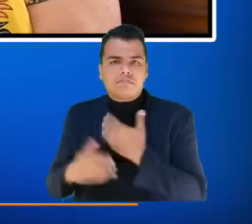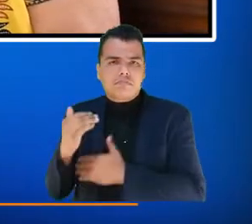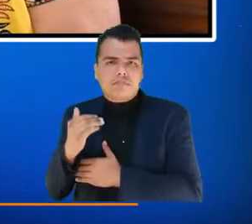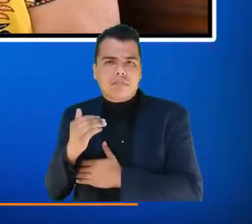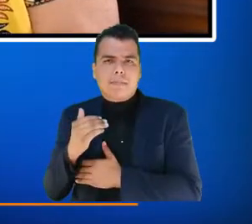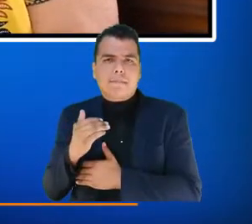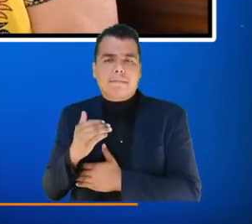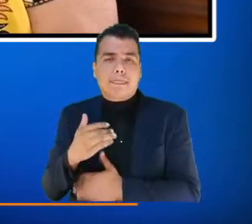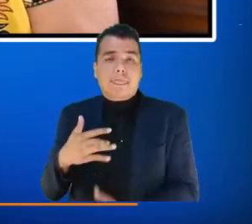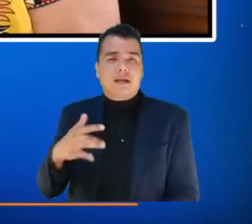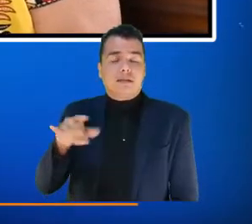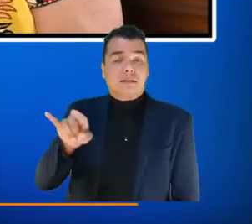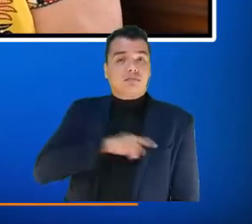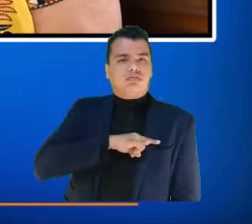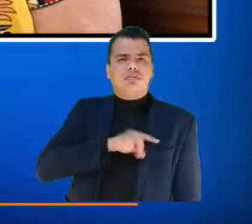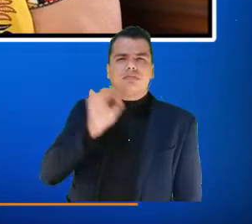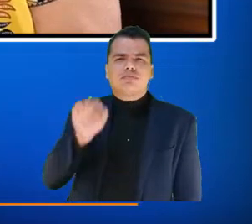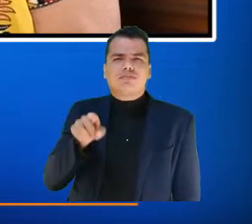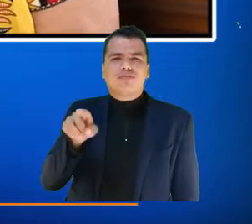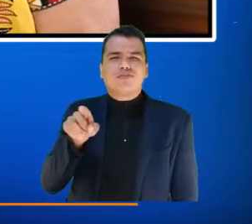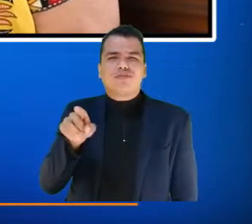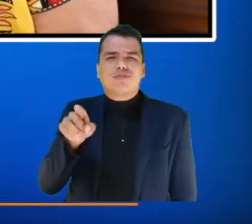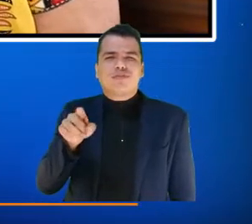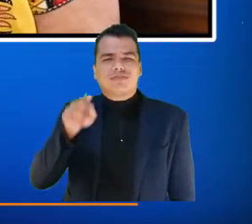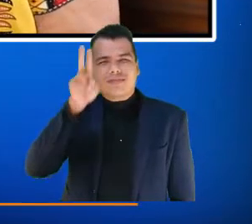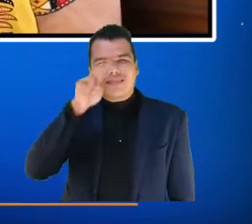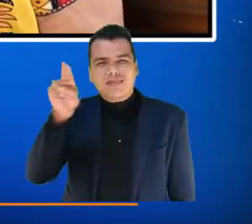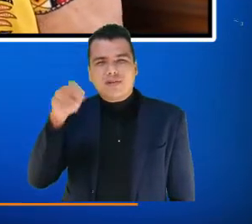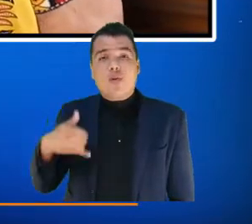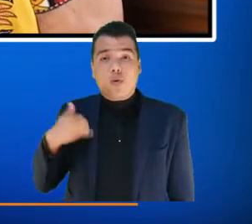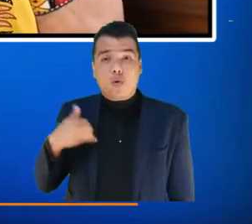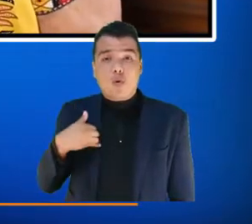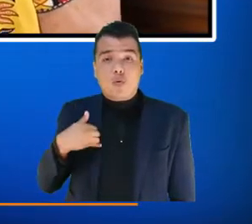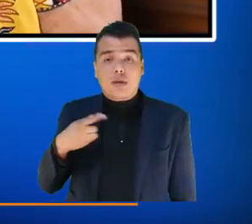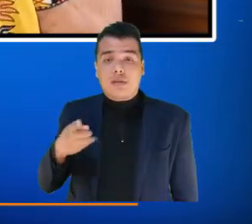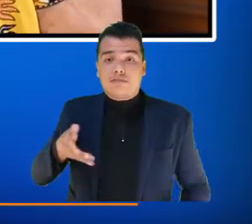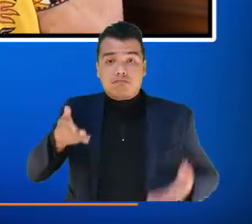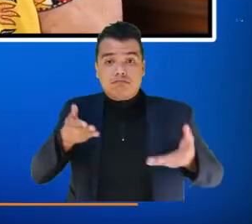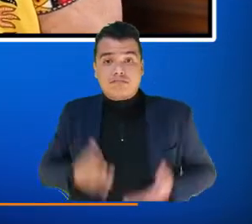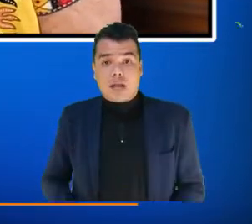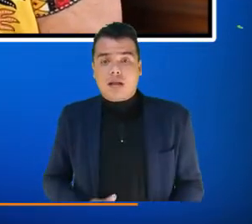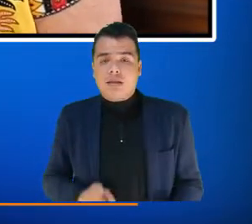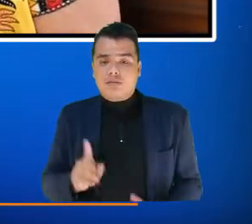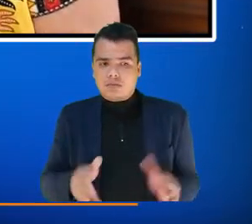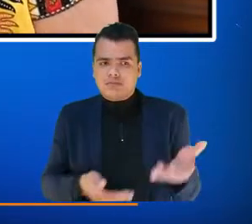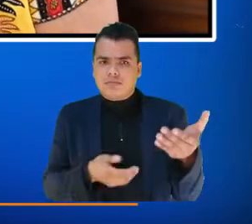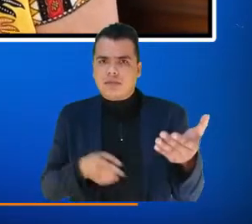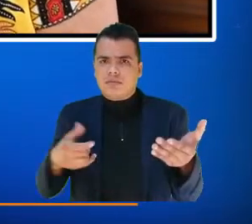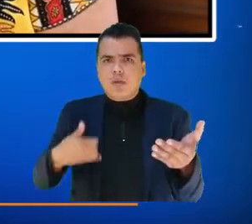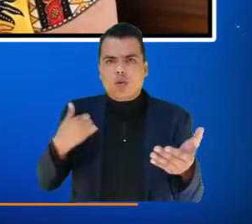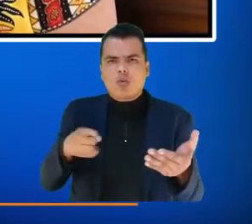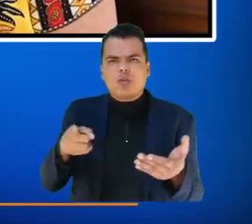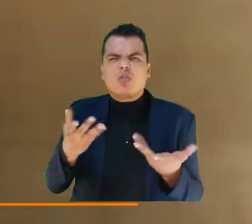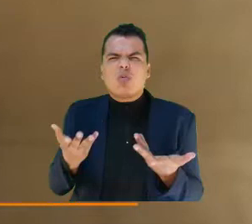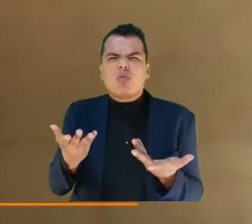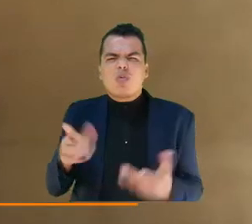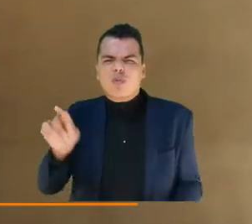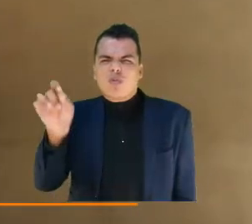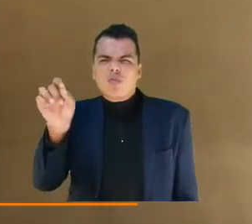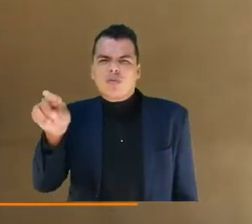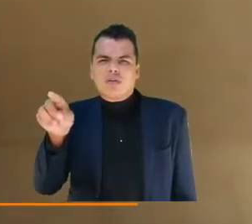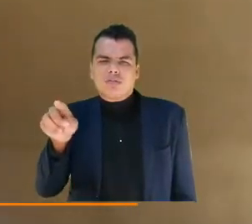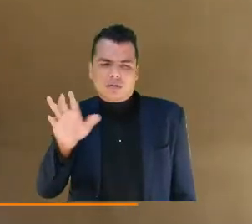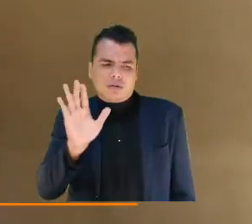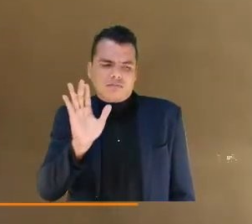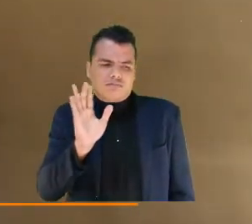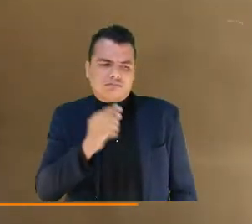forma la marcó el hecho de que tuvo un hijo cuando era todavía adolescente. Cuéntenos un poquito sobre esa parte. Bueno,